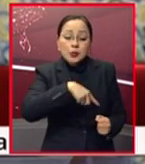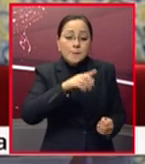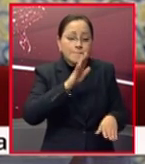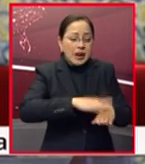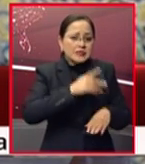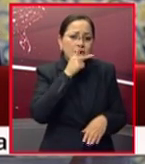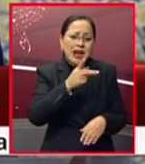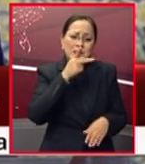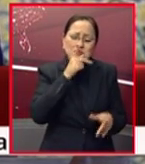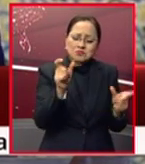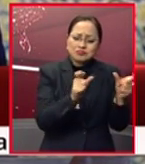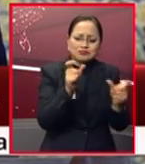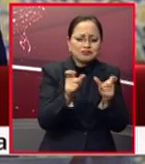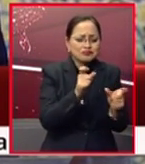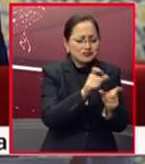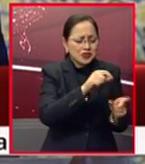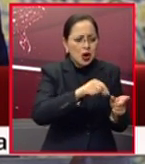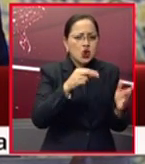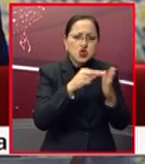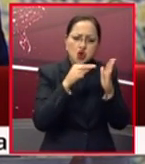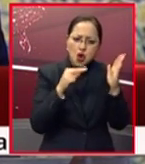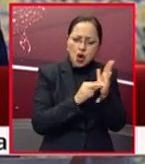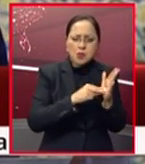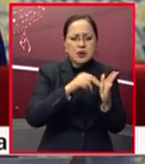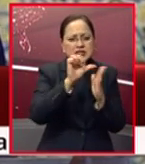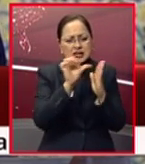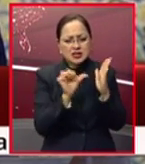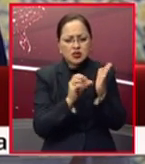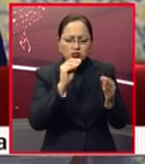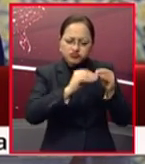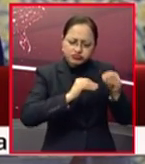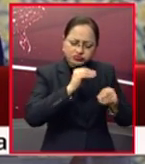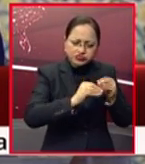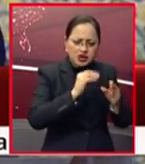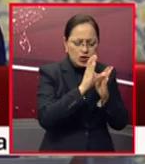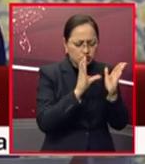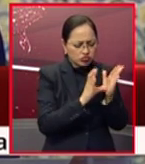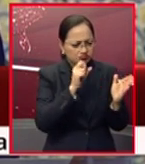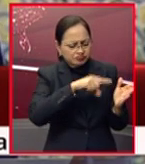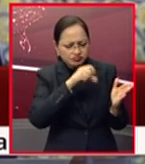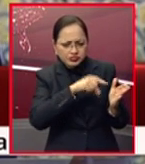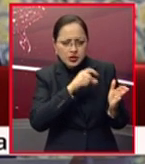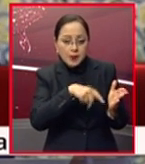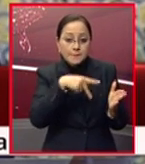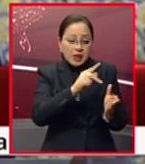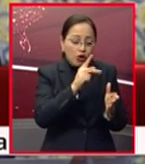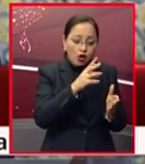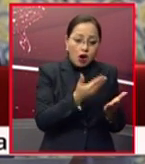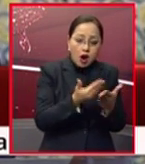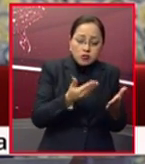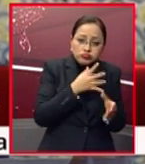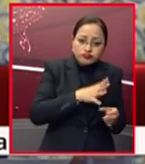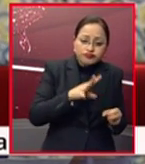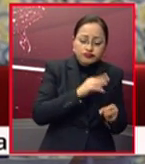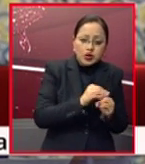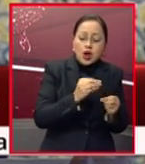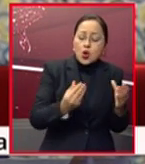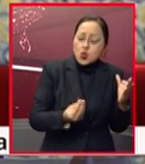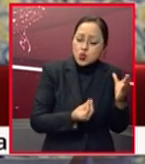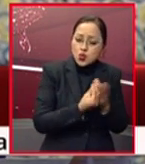palabras, artículos y normas transitorias. Es, pues, una constitución enteramente nueva para